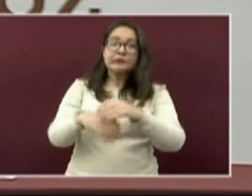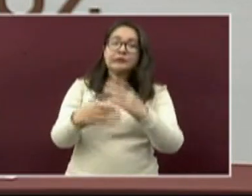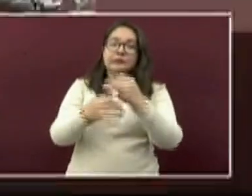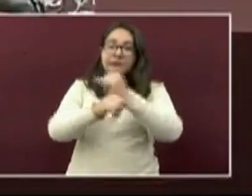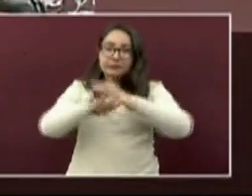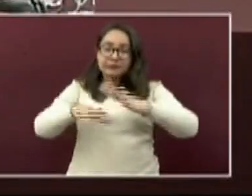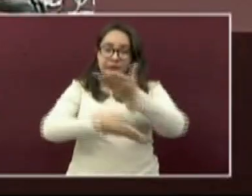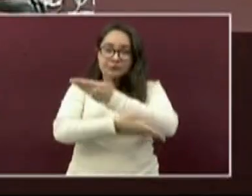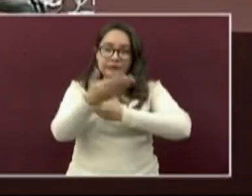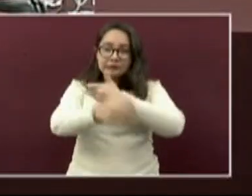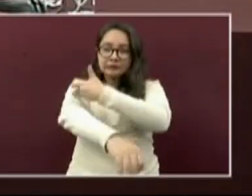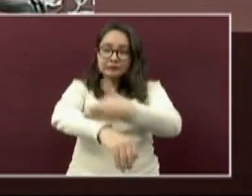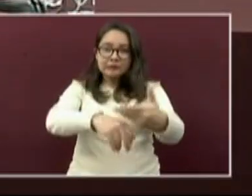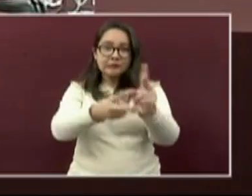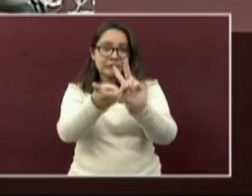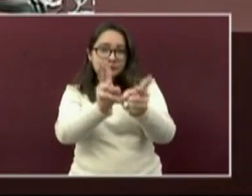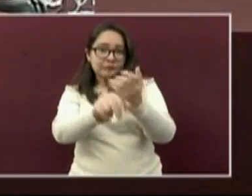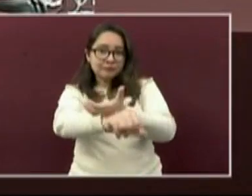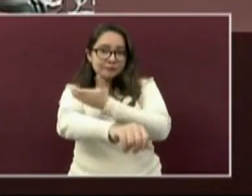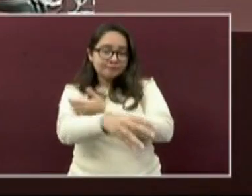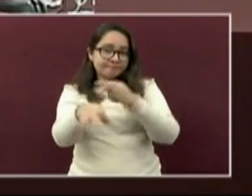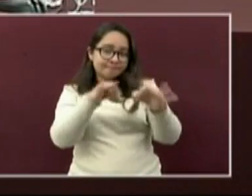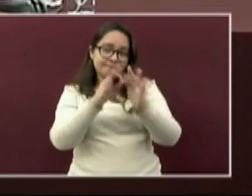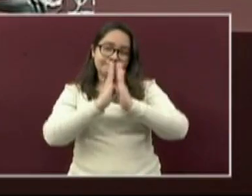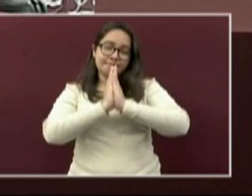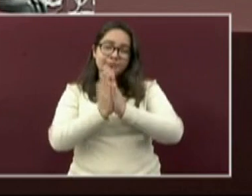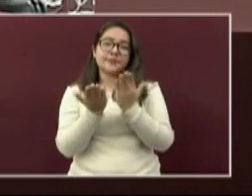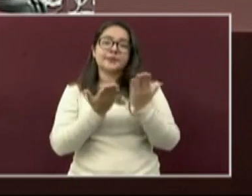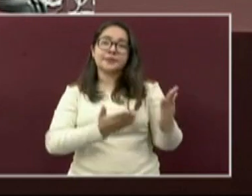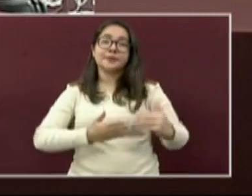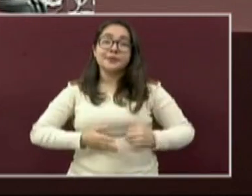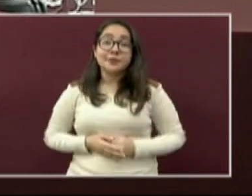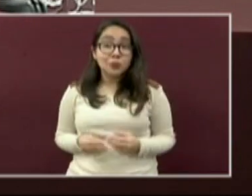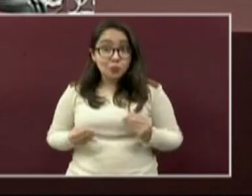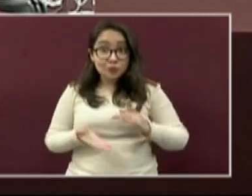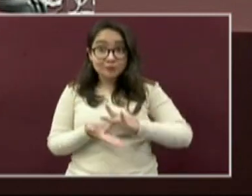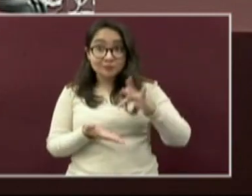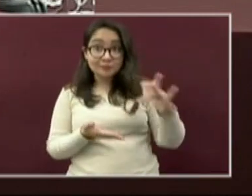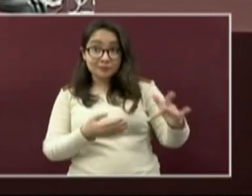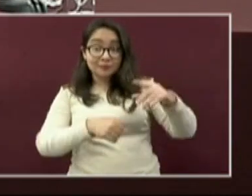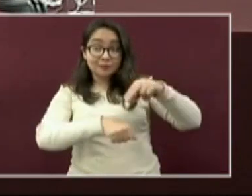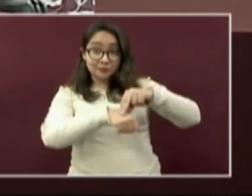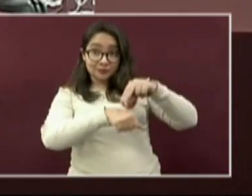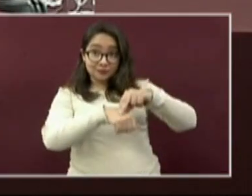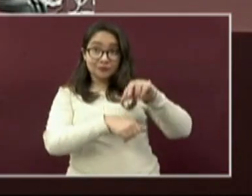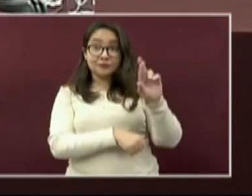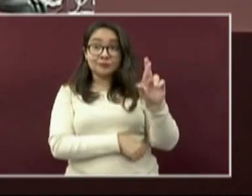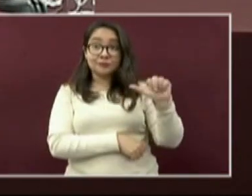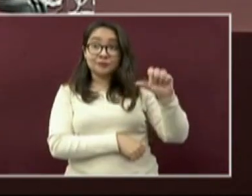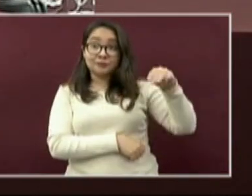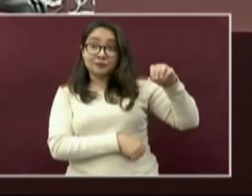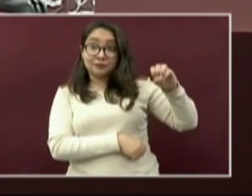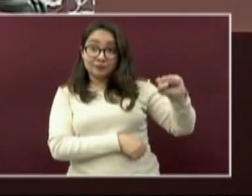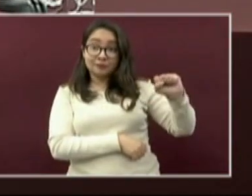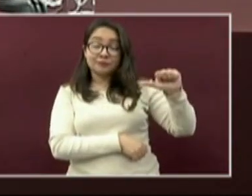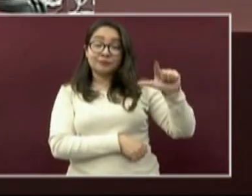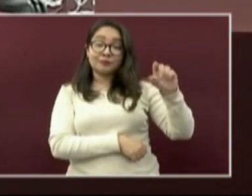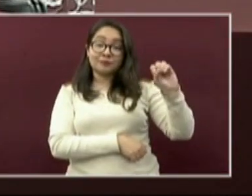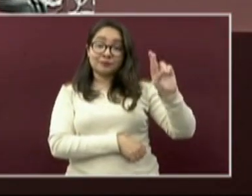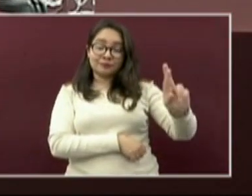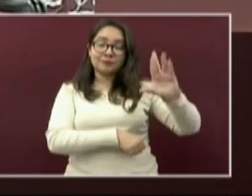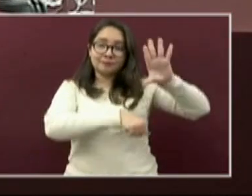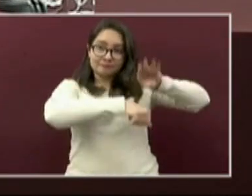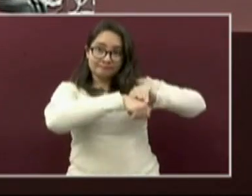adelante el doctor beristáin muchísimas gracias al doctor ramón salón con su permiso buenas noches es un gusto